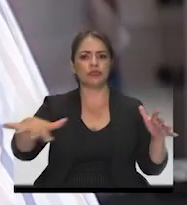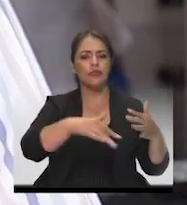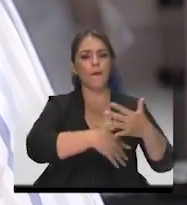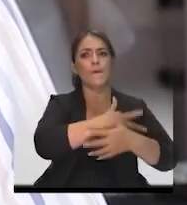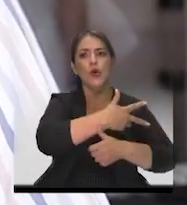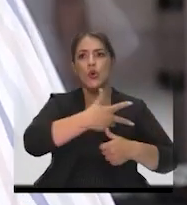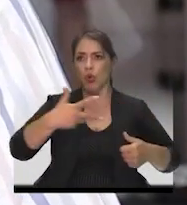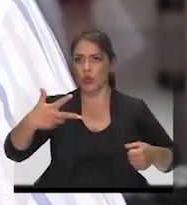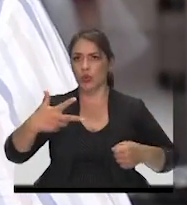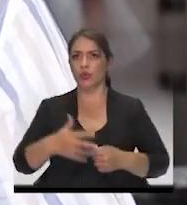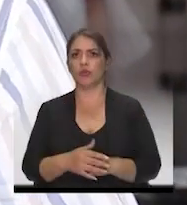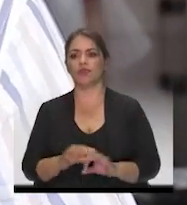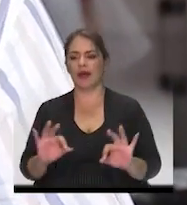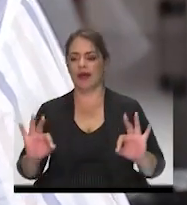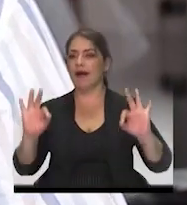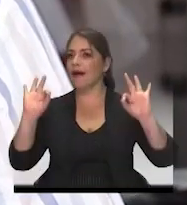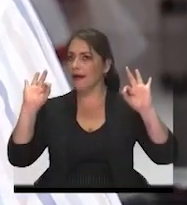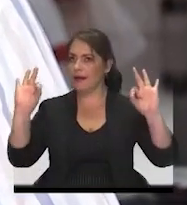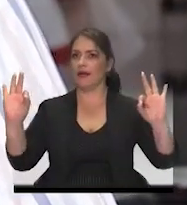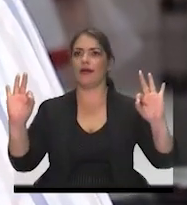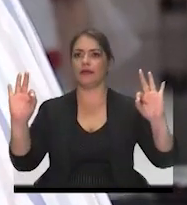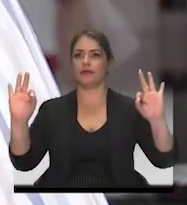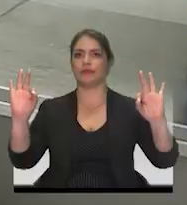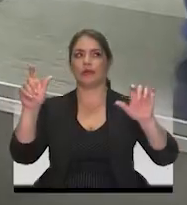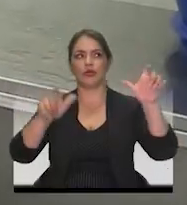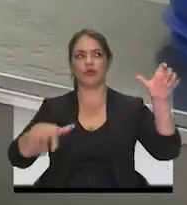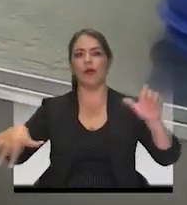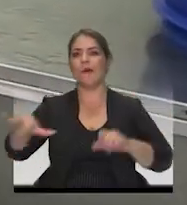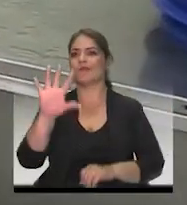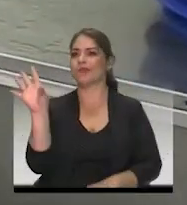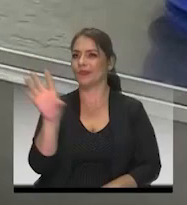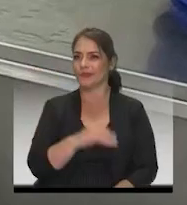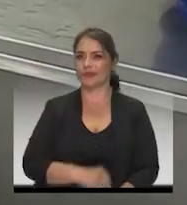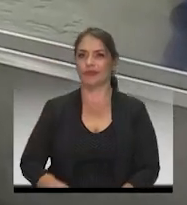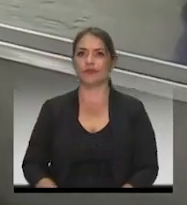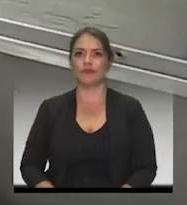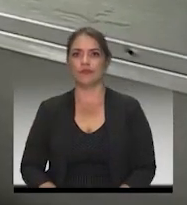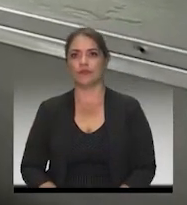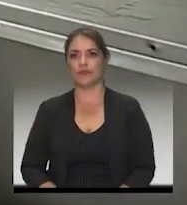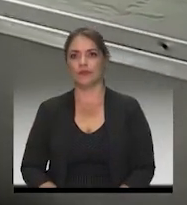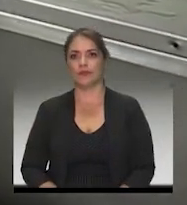producto de máxima calidad a nuestros clientes.